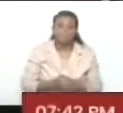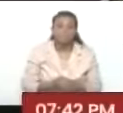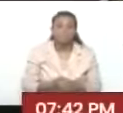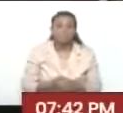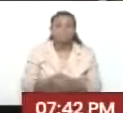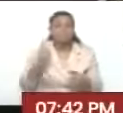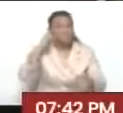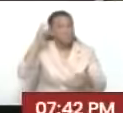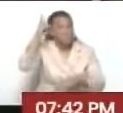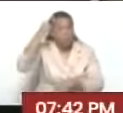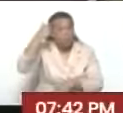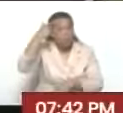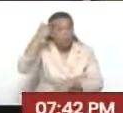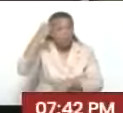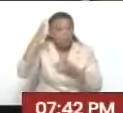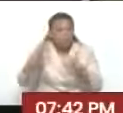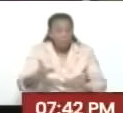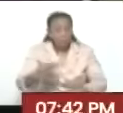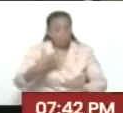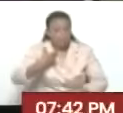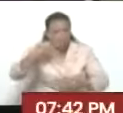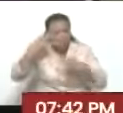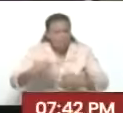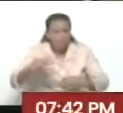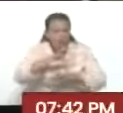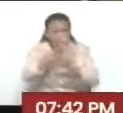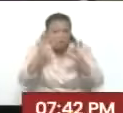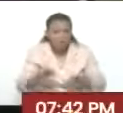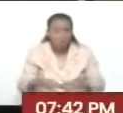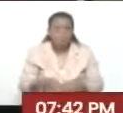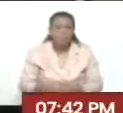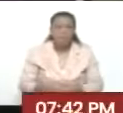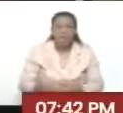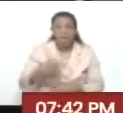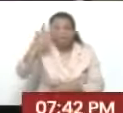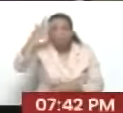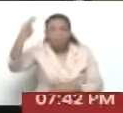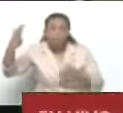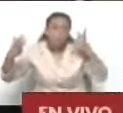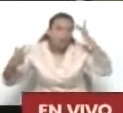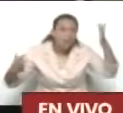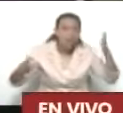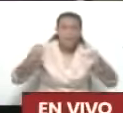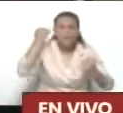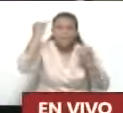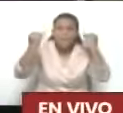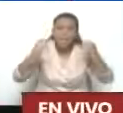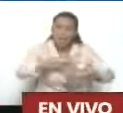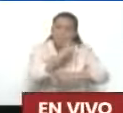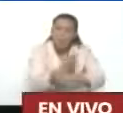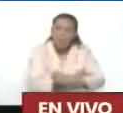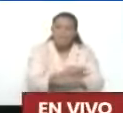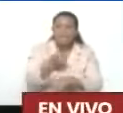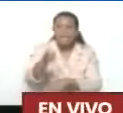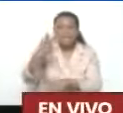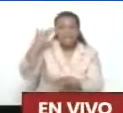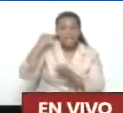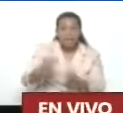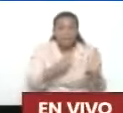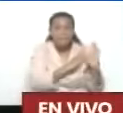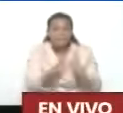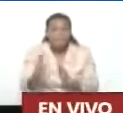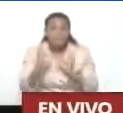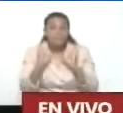su lógica, tiene su propia locura, su propia imaginación, su propia fuerza. Y debe tener su propio plan,